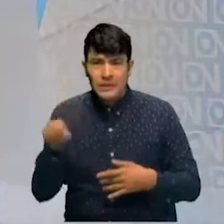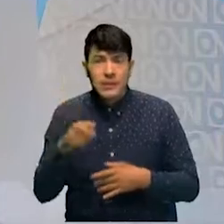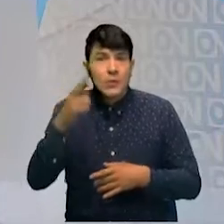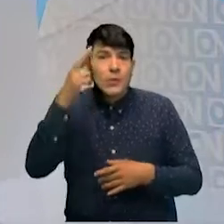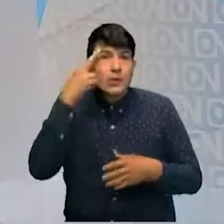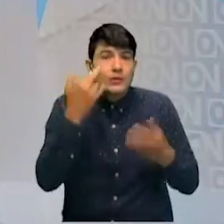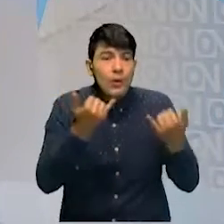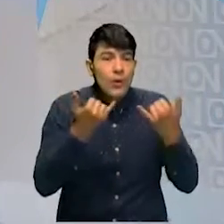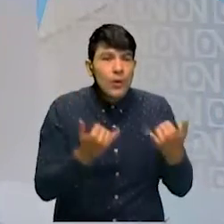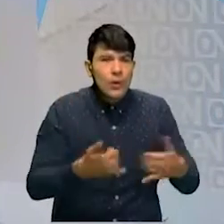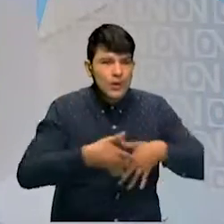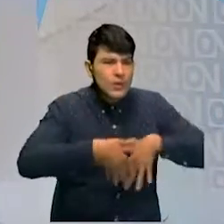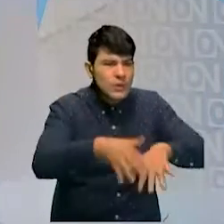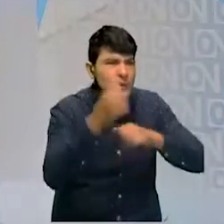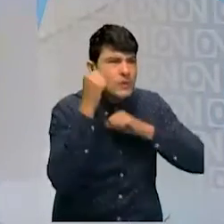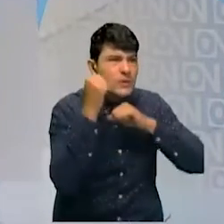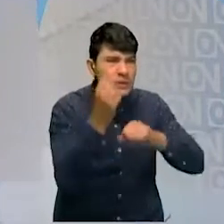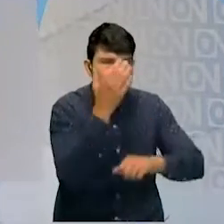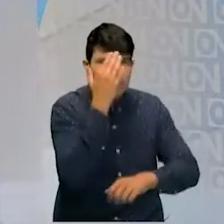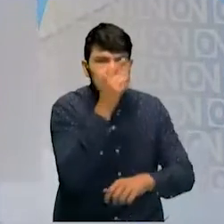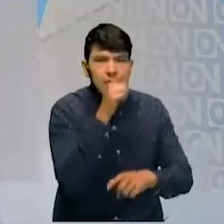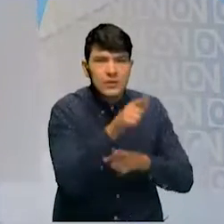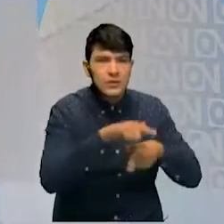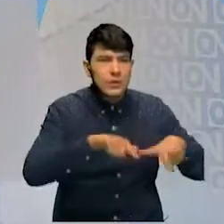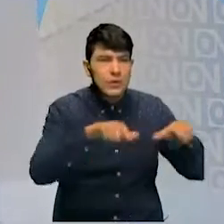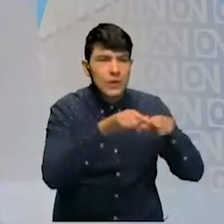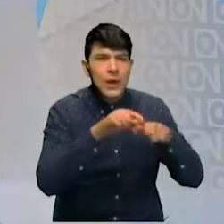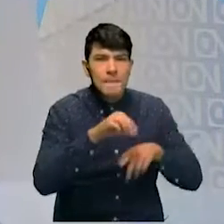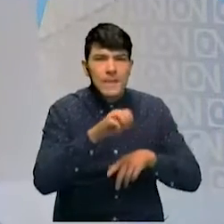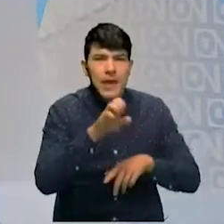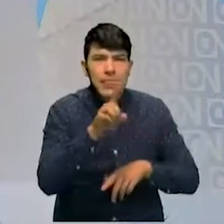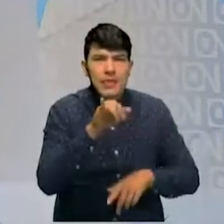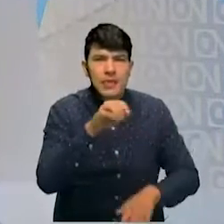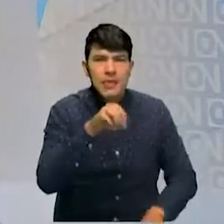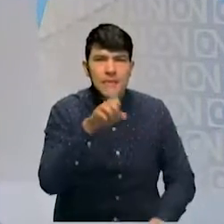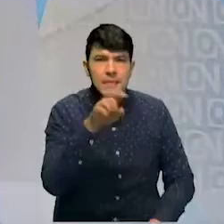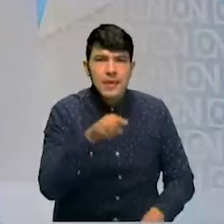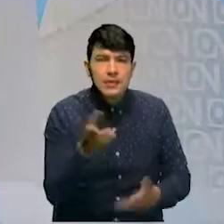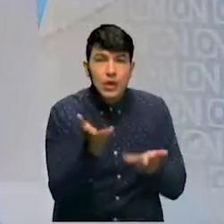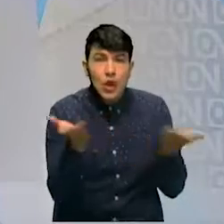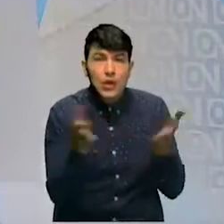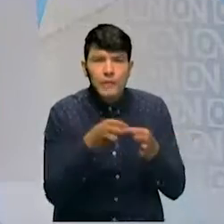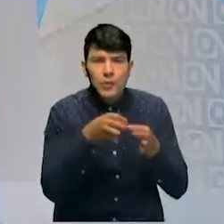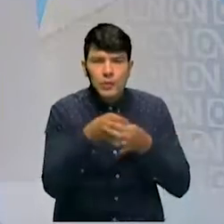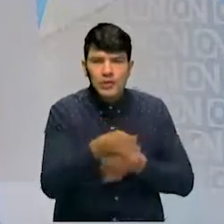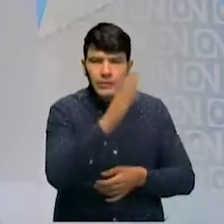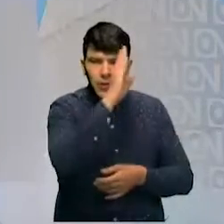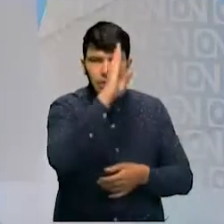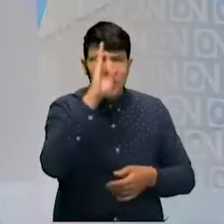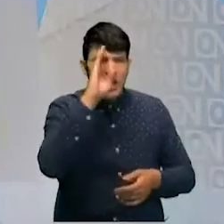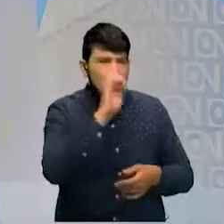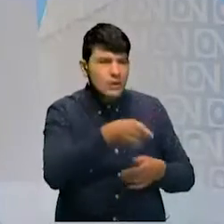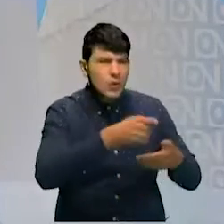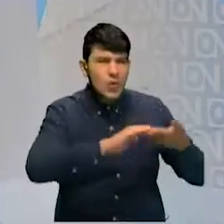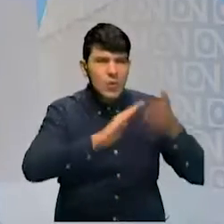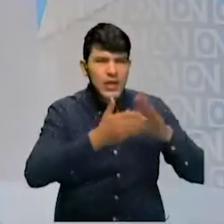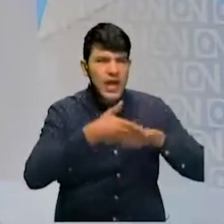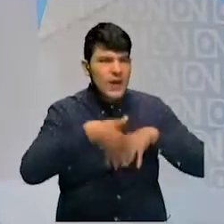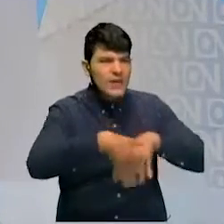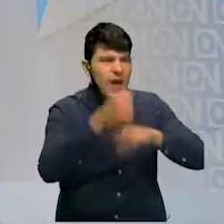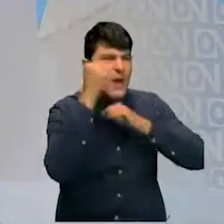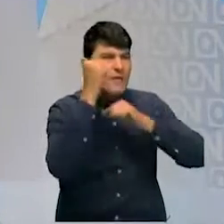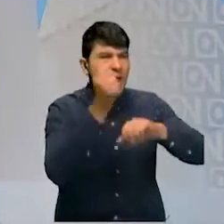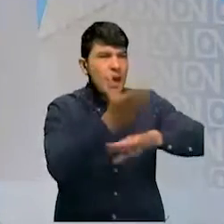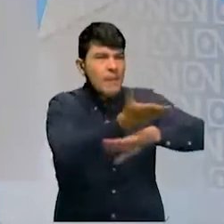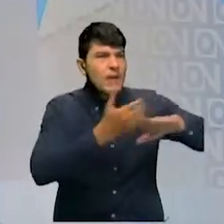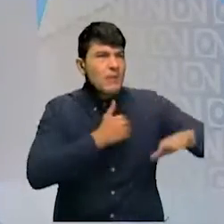Hoy se llevó a cabo un plantón frente a las instalaciones de Medimás en San Gil y allí varios gremios, autoridades y la comunidad en general exigieron el pago de